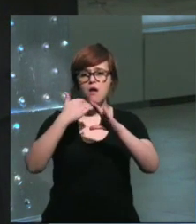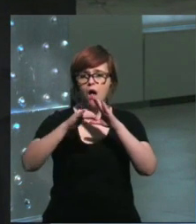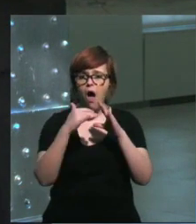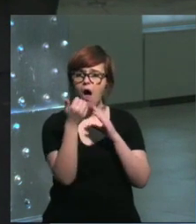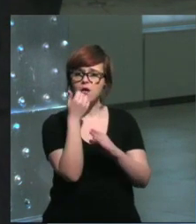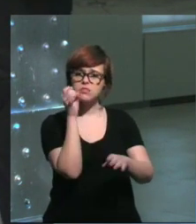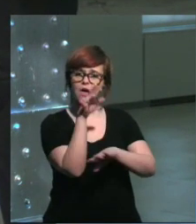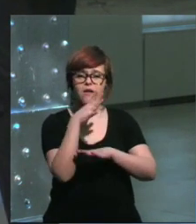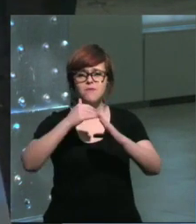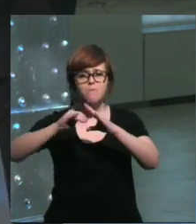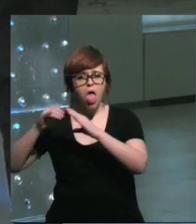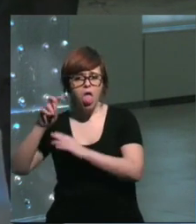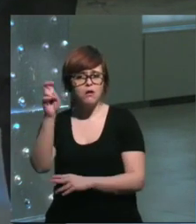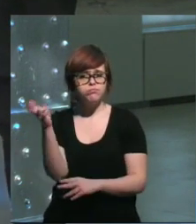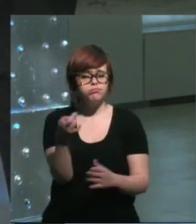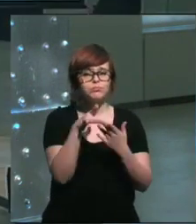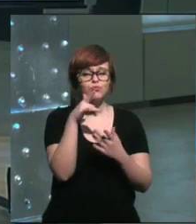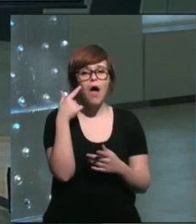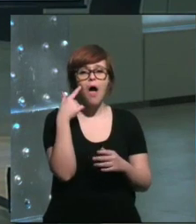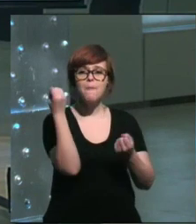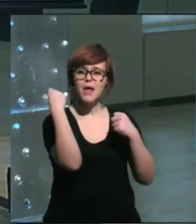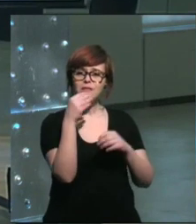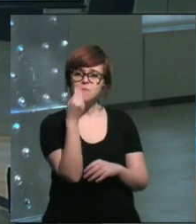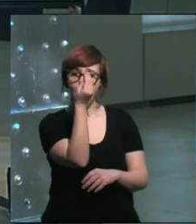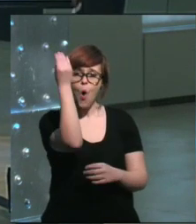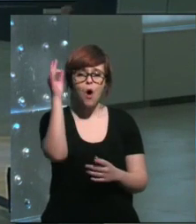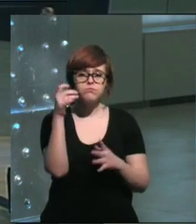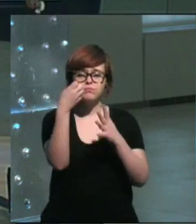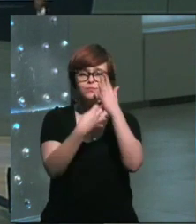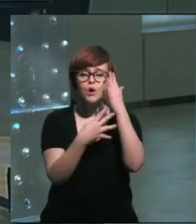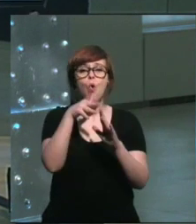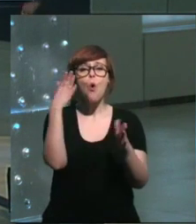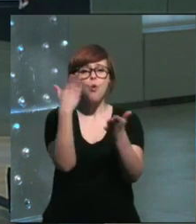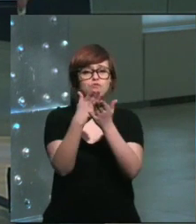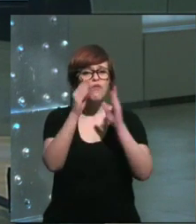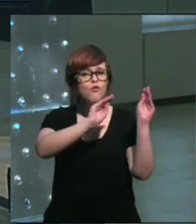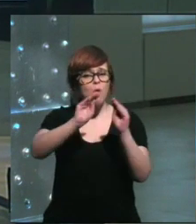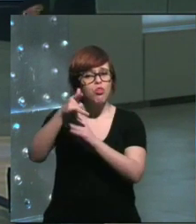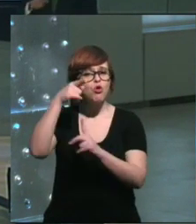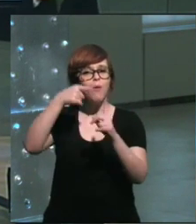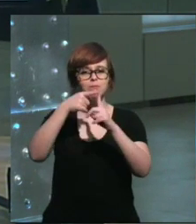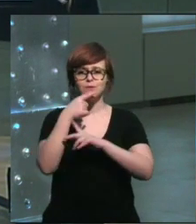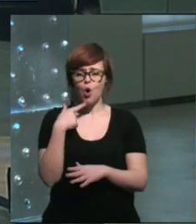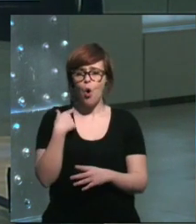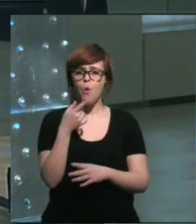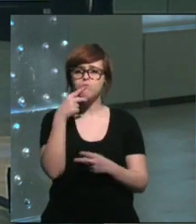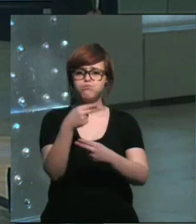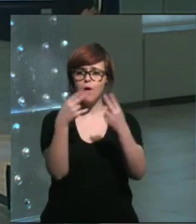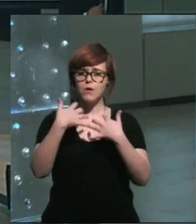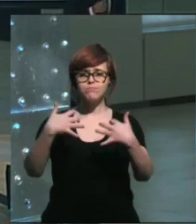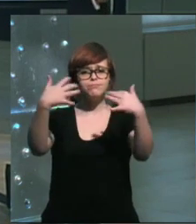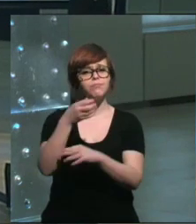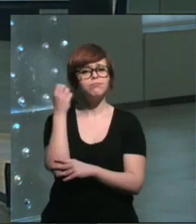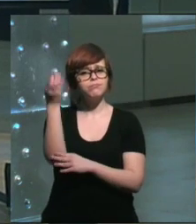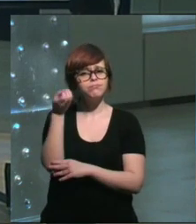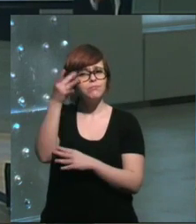comunicación, de email, con mejores prácticas, con cursos de formación sobre cómo hablar en público, sobre cómo convencer a tus